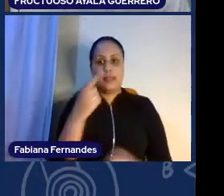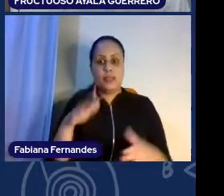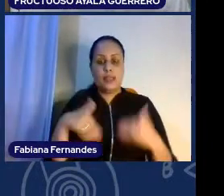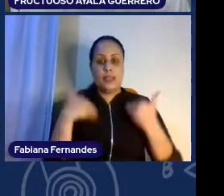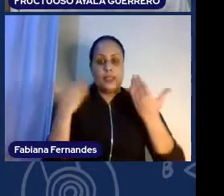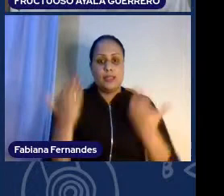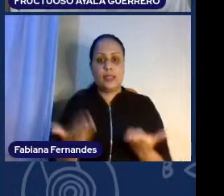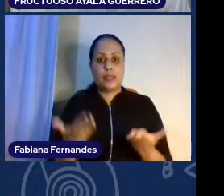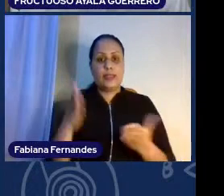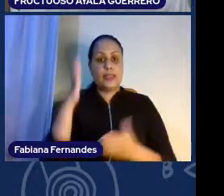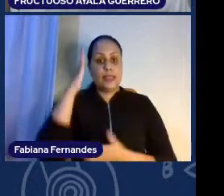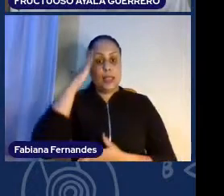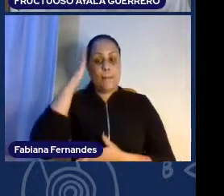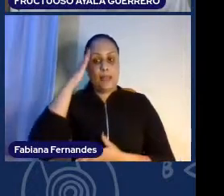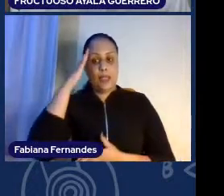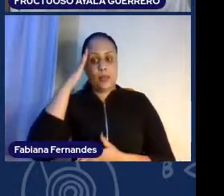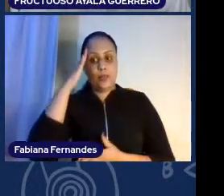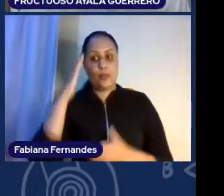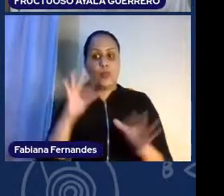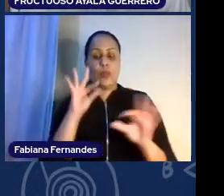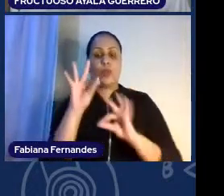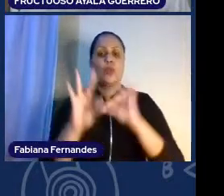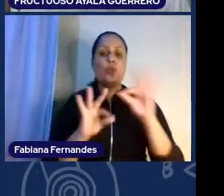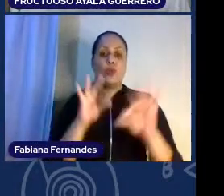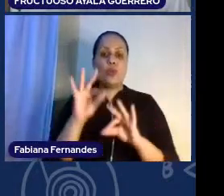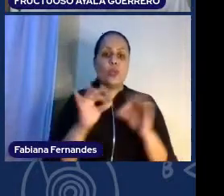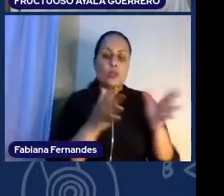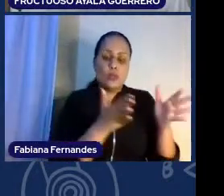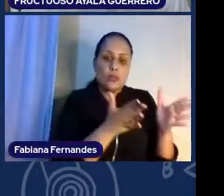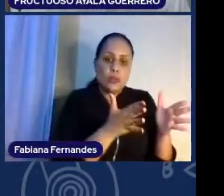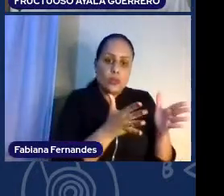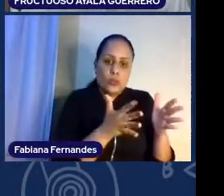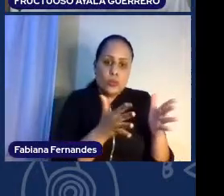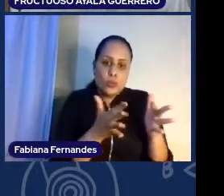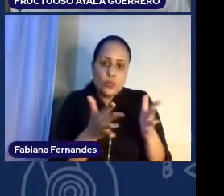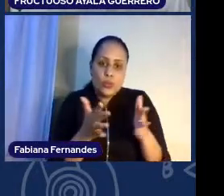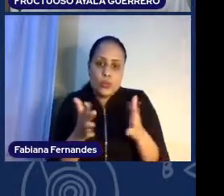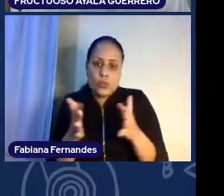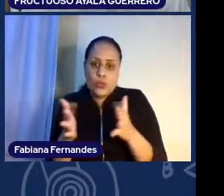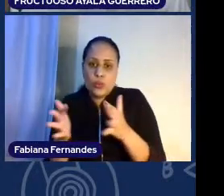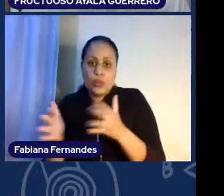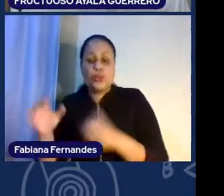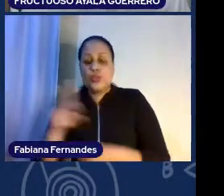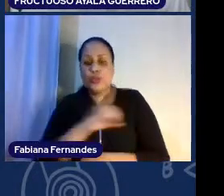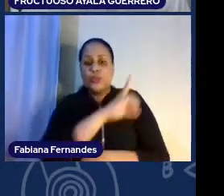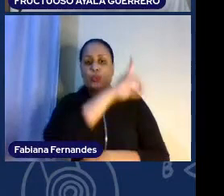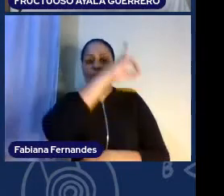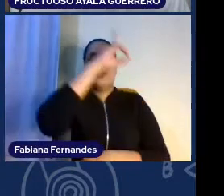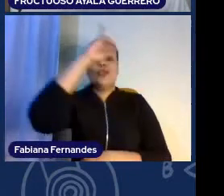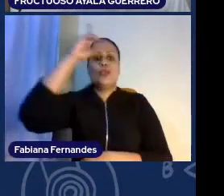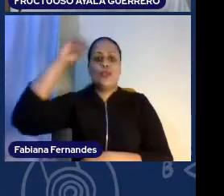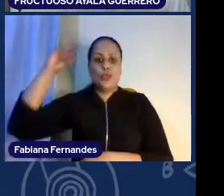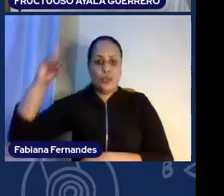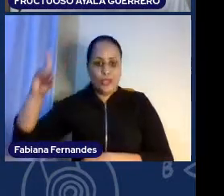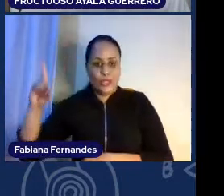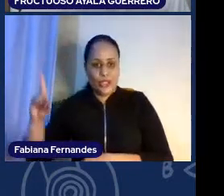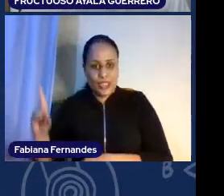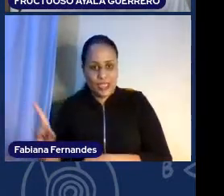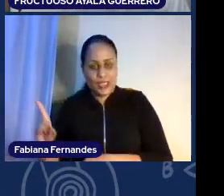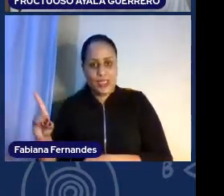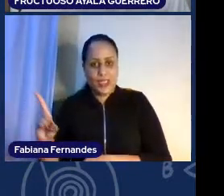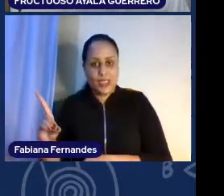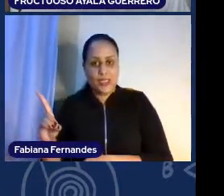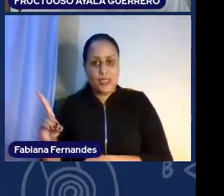Todos sabemos que durante el día llevamos a cabo todas nuestras actividades, es